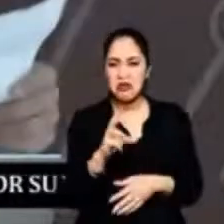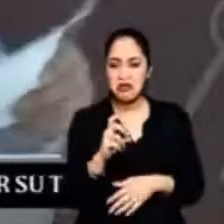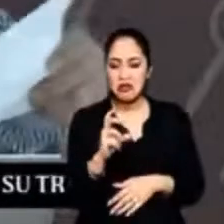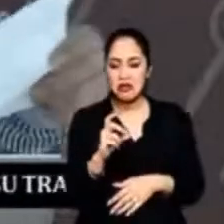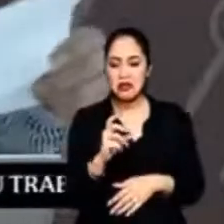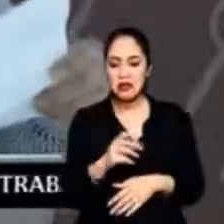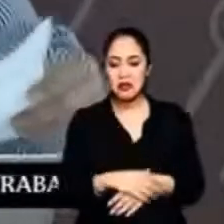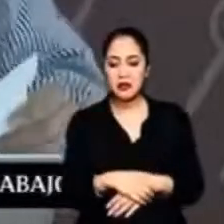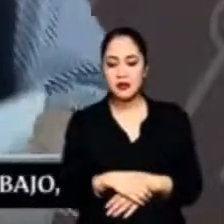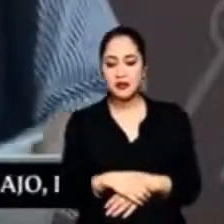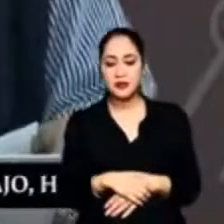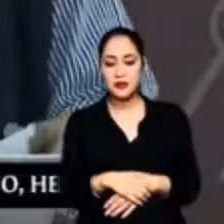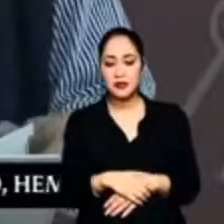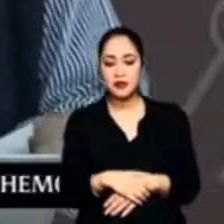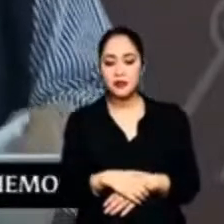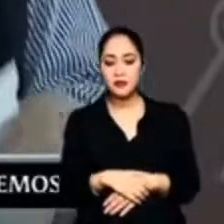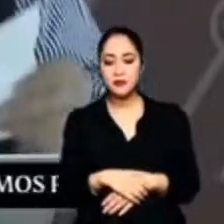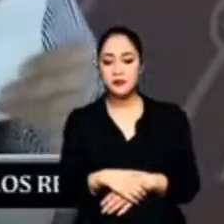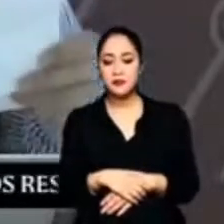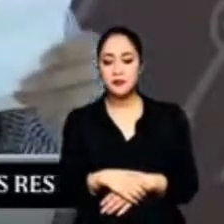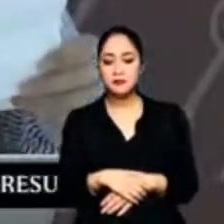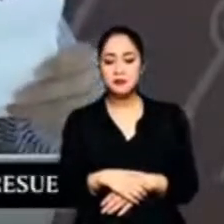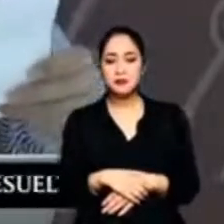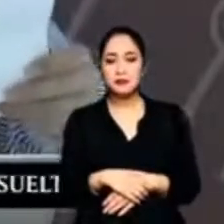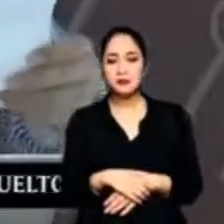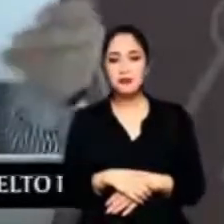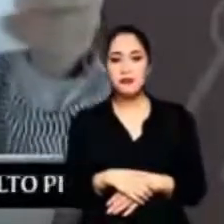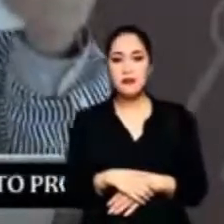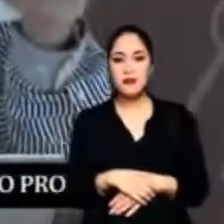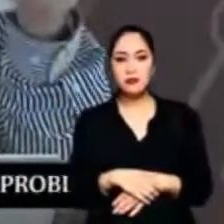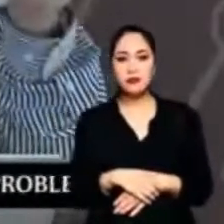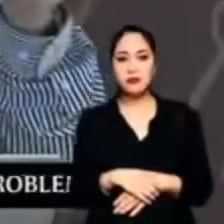Bueno. Estos están